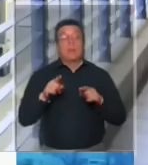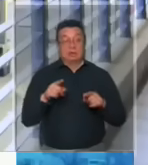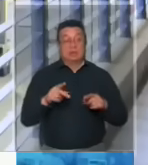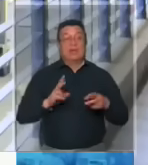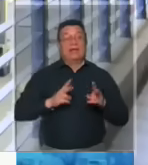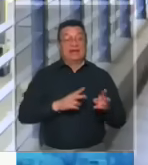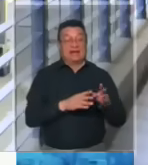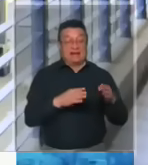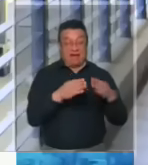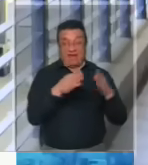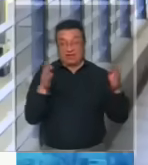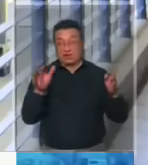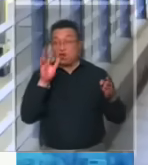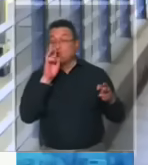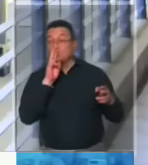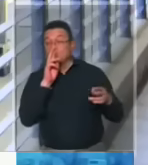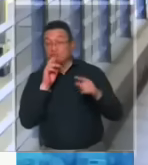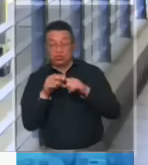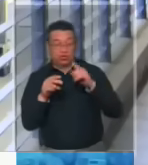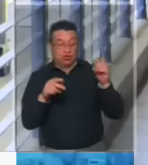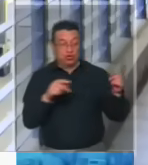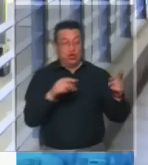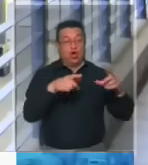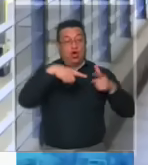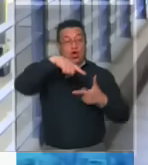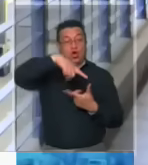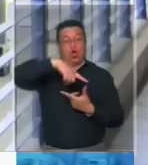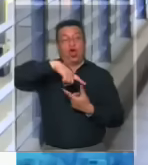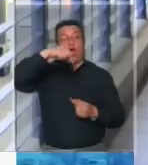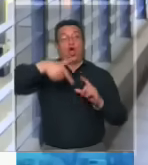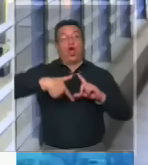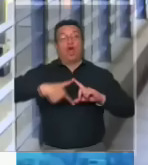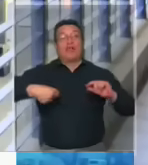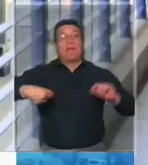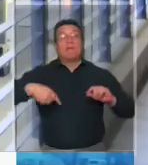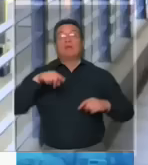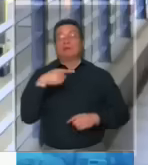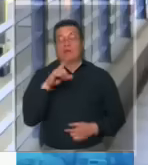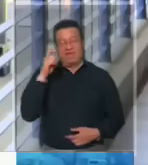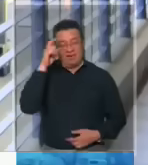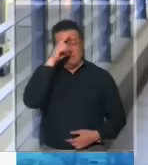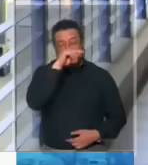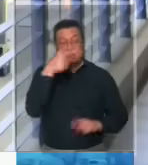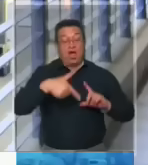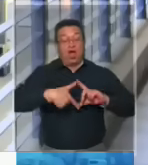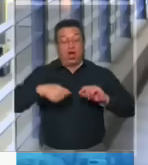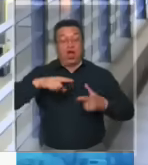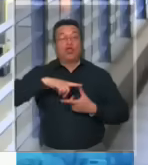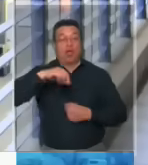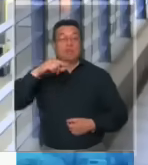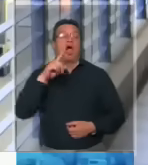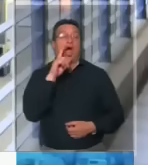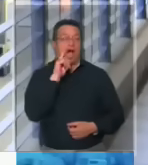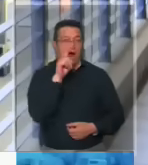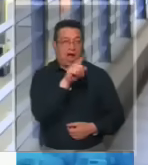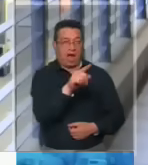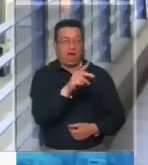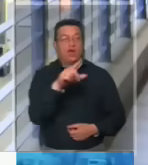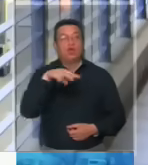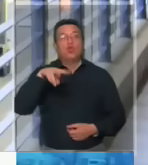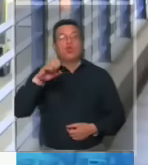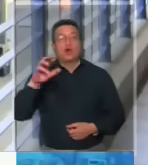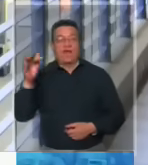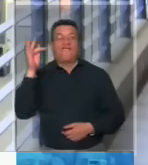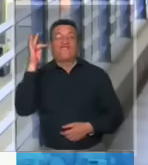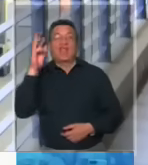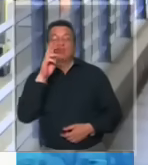abierta entre la Federación Rusa y la OTAN es muy poco probable. Miembros de la OTAN poseen armamento nuclear, la Federación Rusa también posee